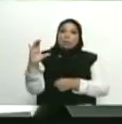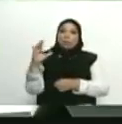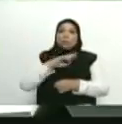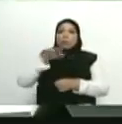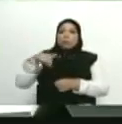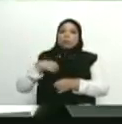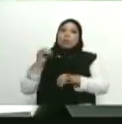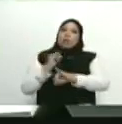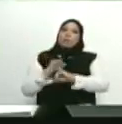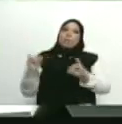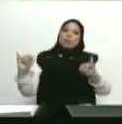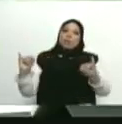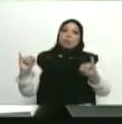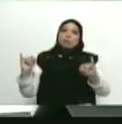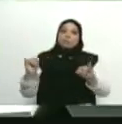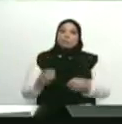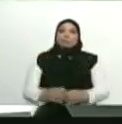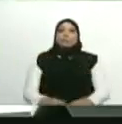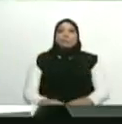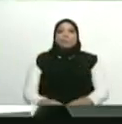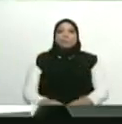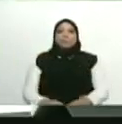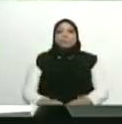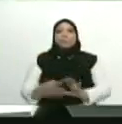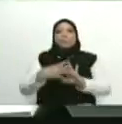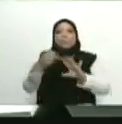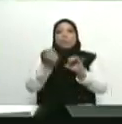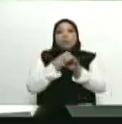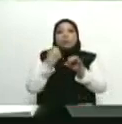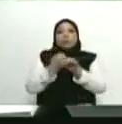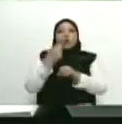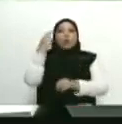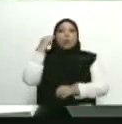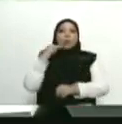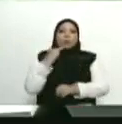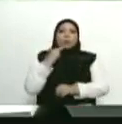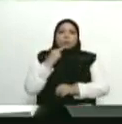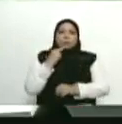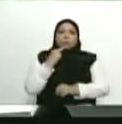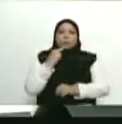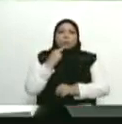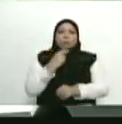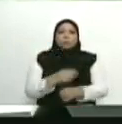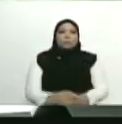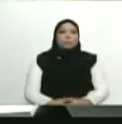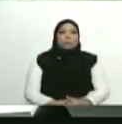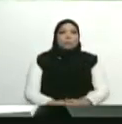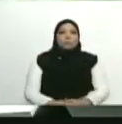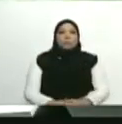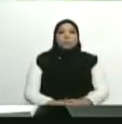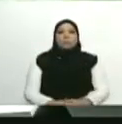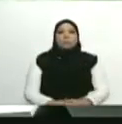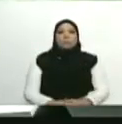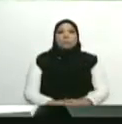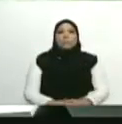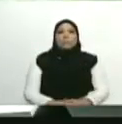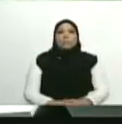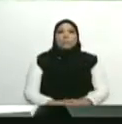nuestra independencia, de nuestro ejército, de nuestro Bolívar. Y allí en esa capitulación tuvieron que